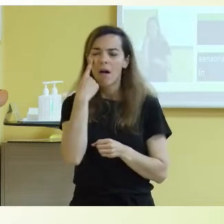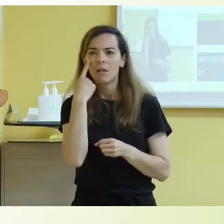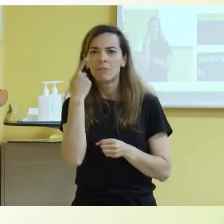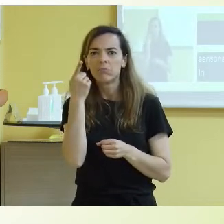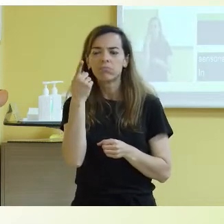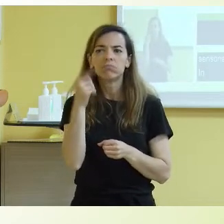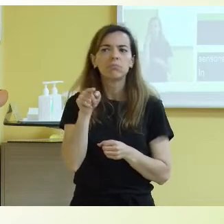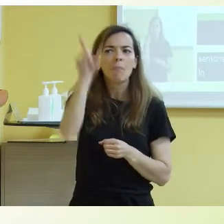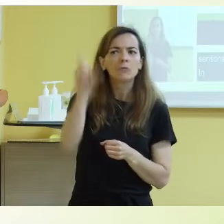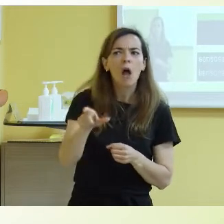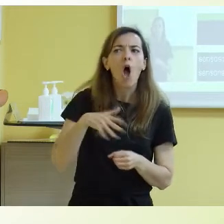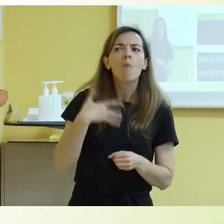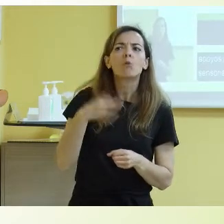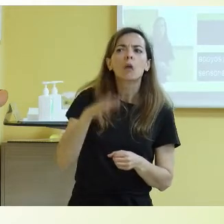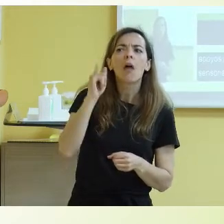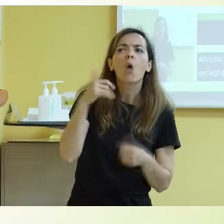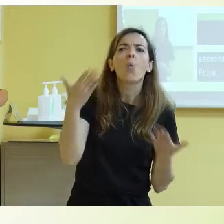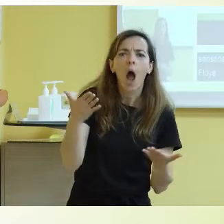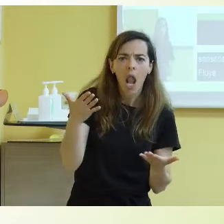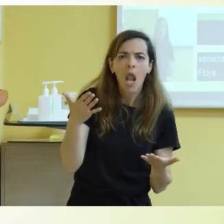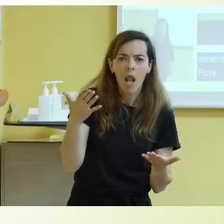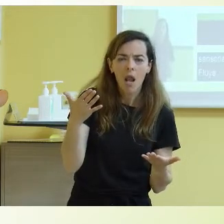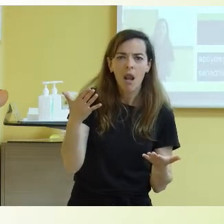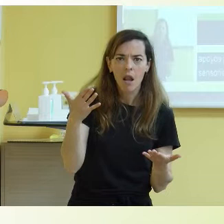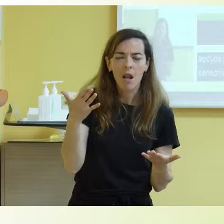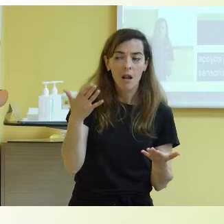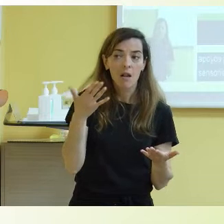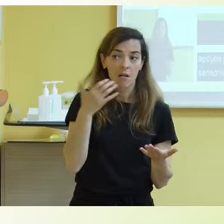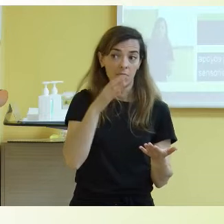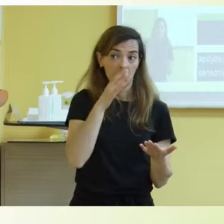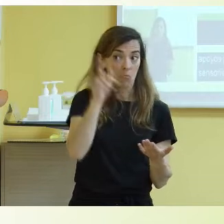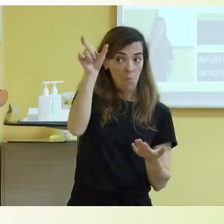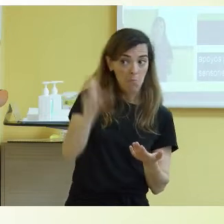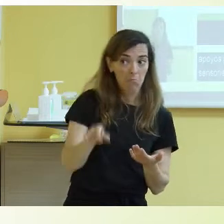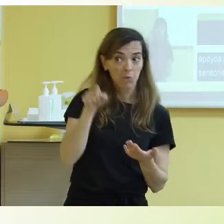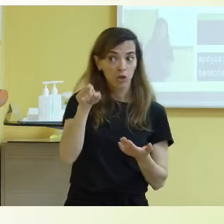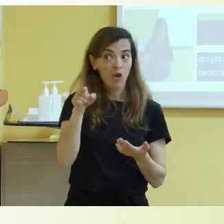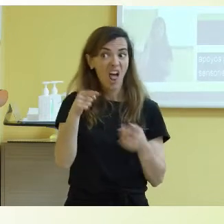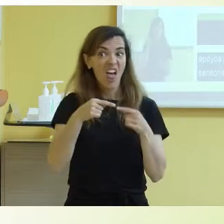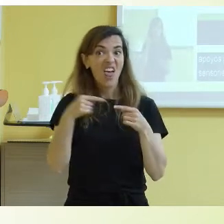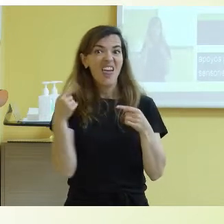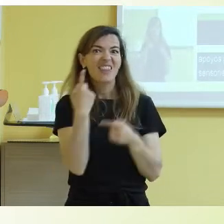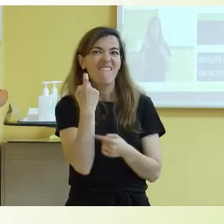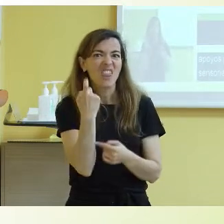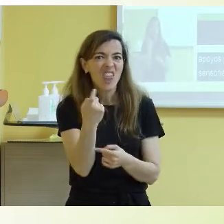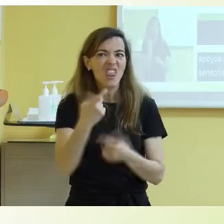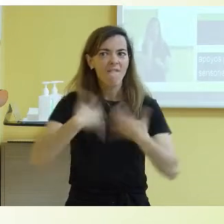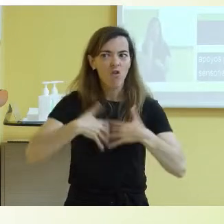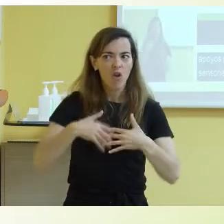que uno tiene cuando está enfrentado a una persona que presenta una serie de deficiencias funcionales y que tiene que